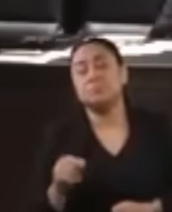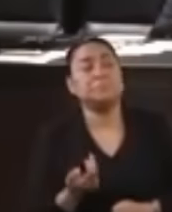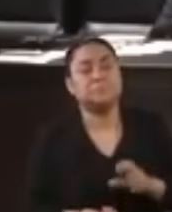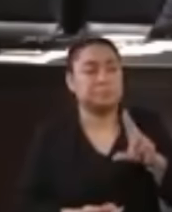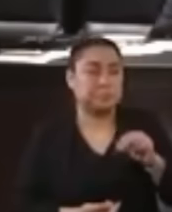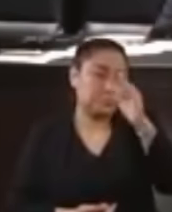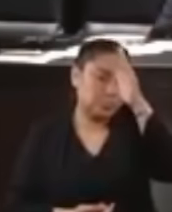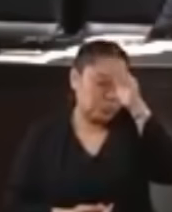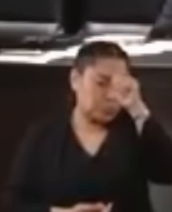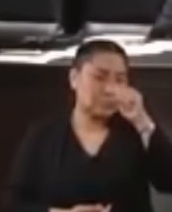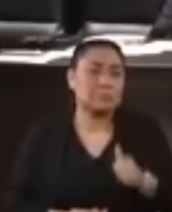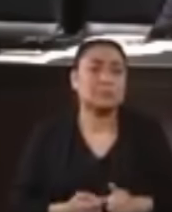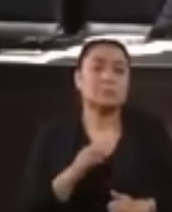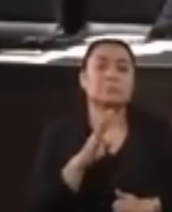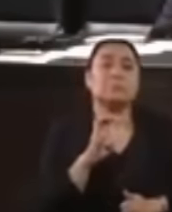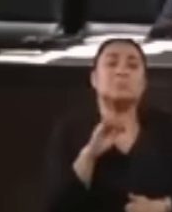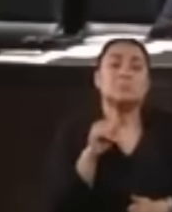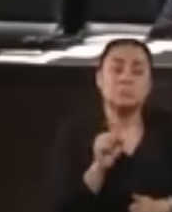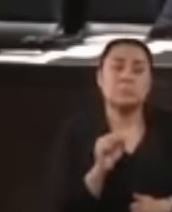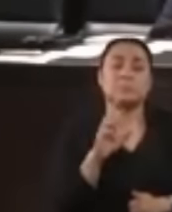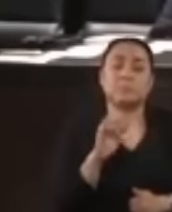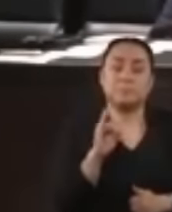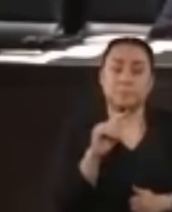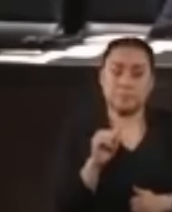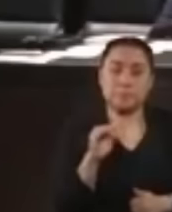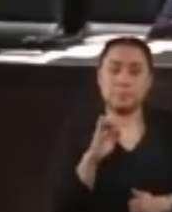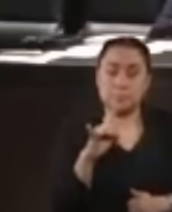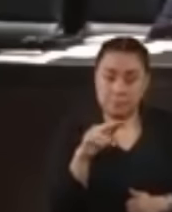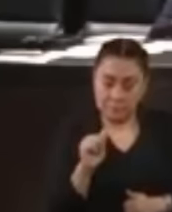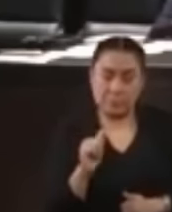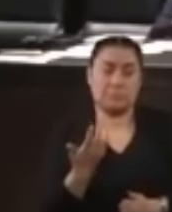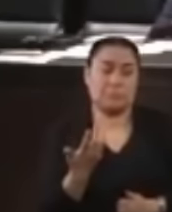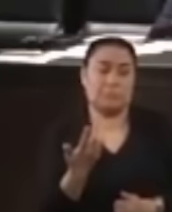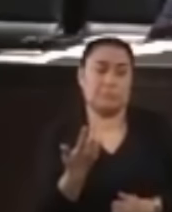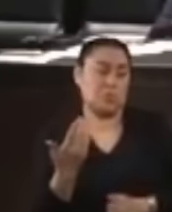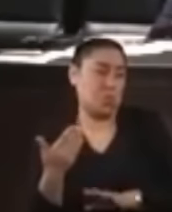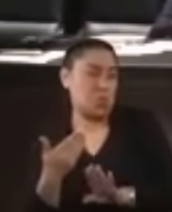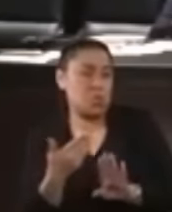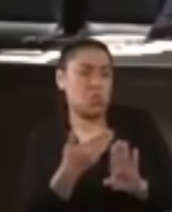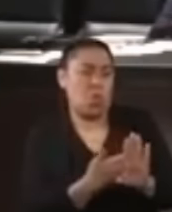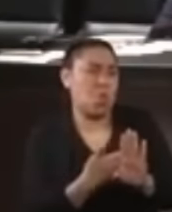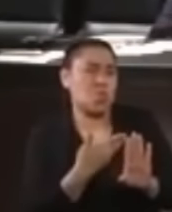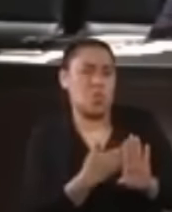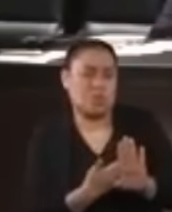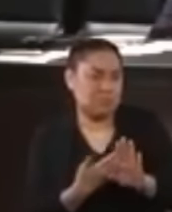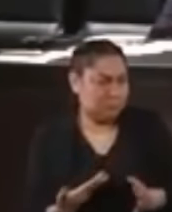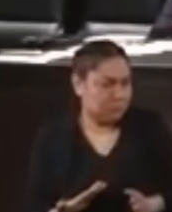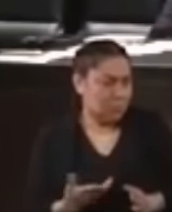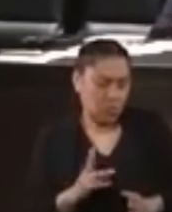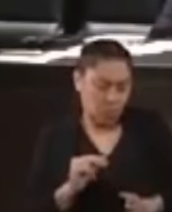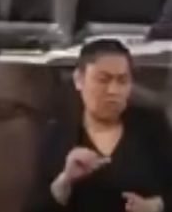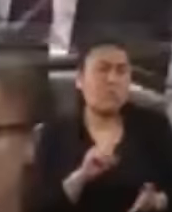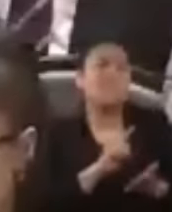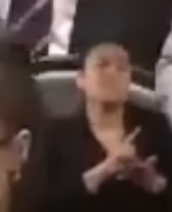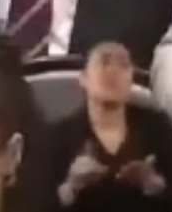en contra de las becas Rita Cetina y en contra de todo lo que hoy llamamos derechos del